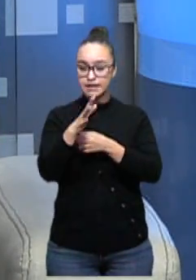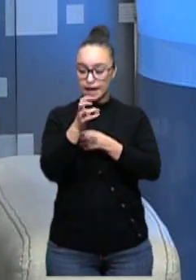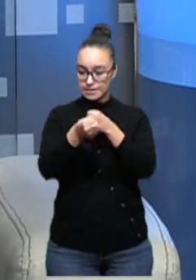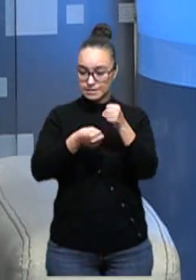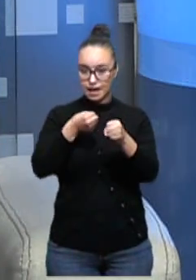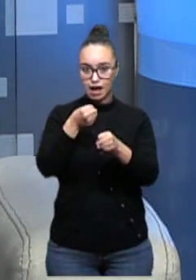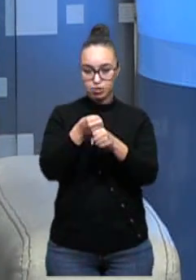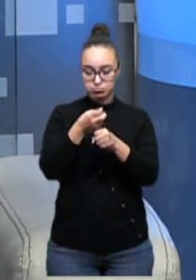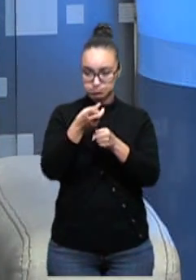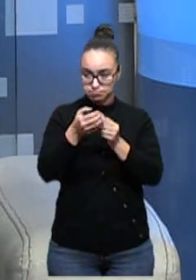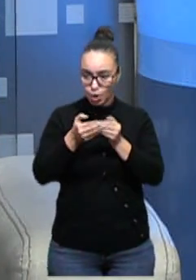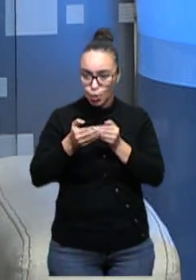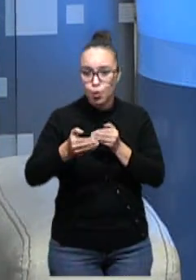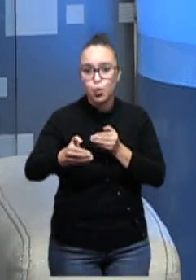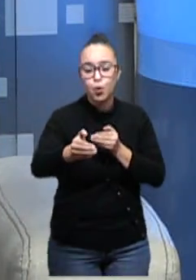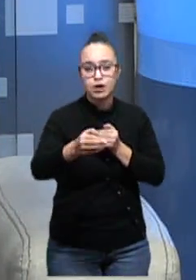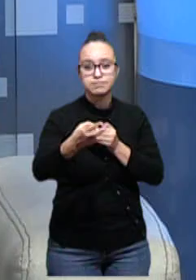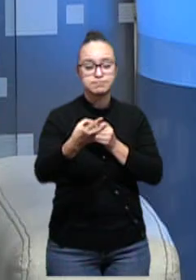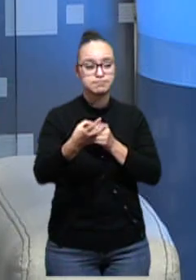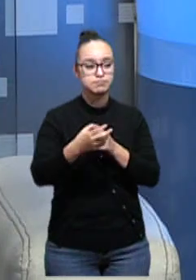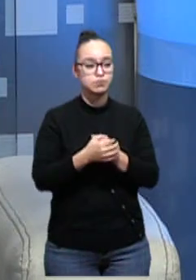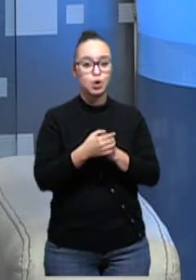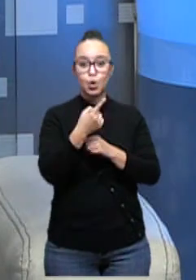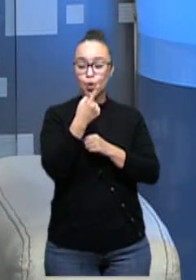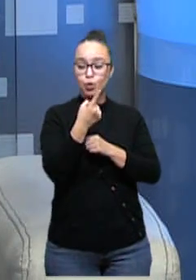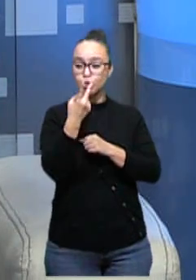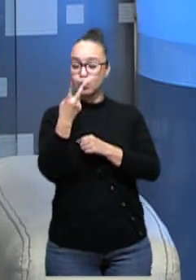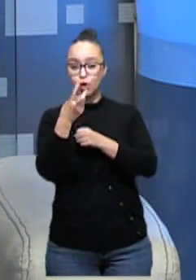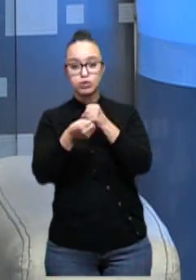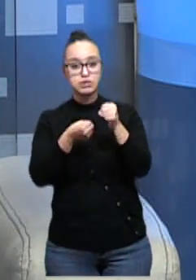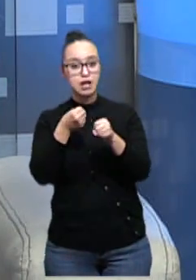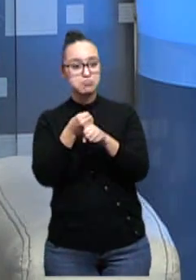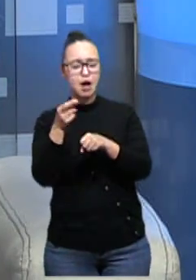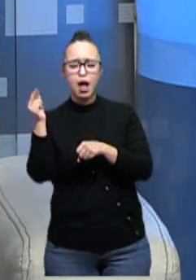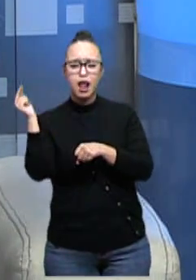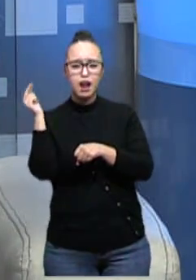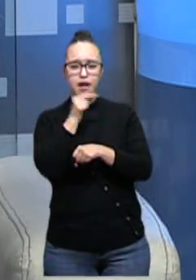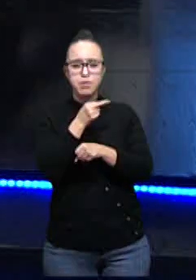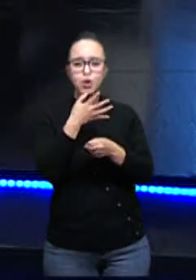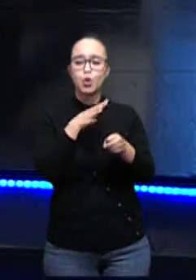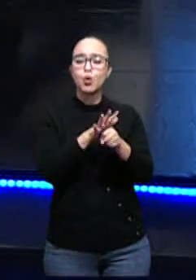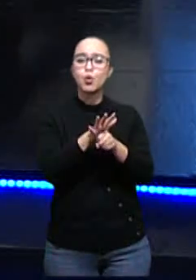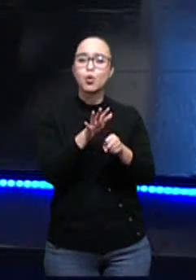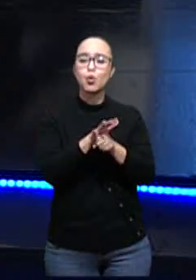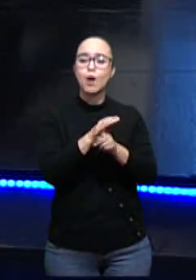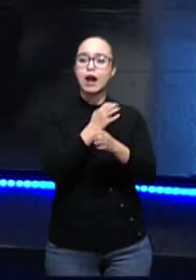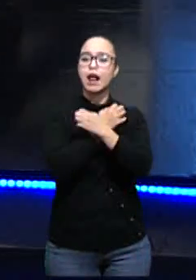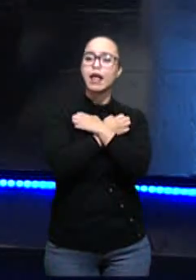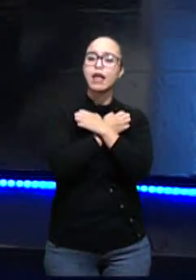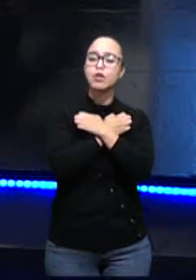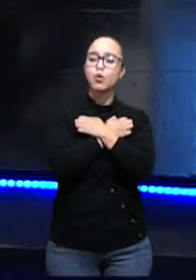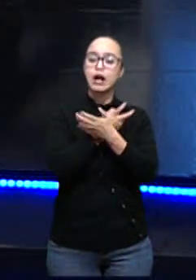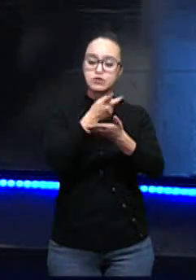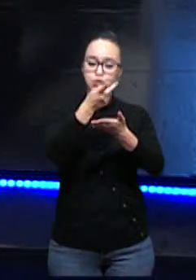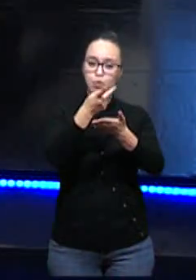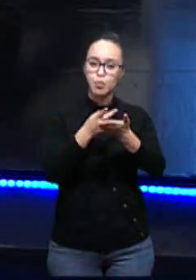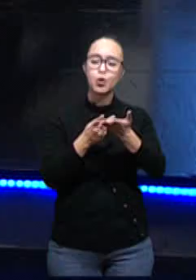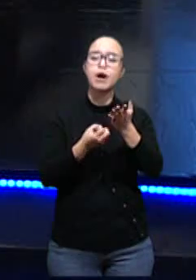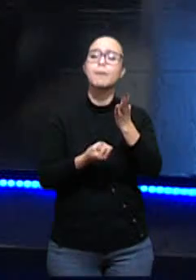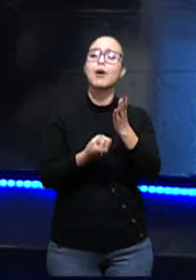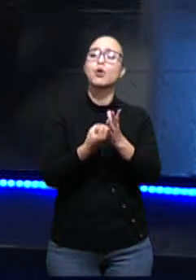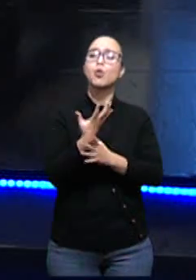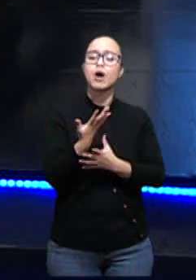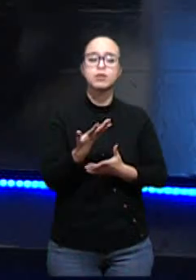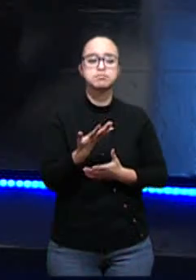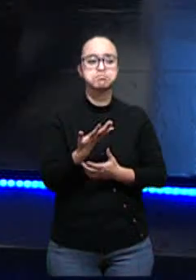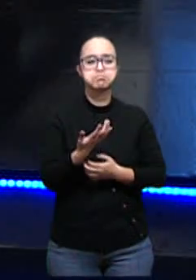haber avanzado en 10 años, lo hicimos en uno o dos. ¿Cuáles son los modelos educativos, el programa que se va a tener? Quien